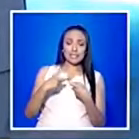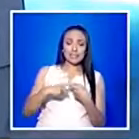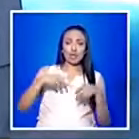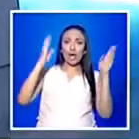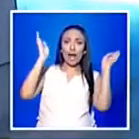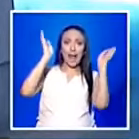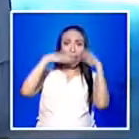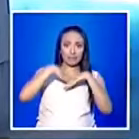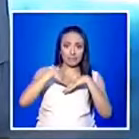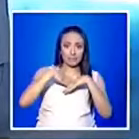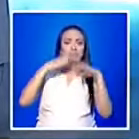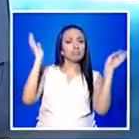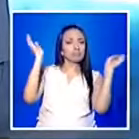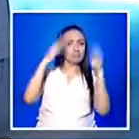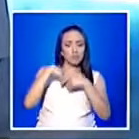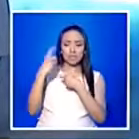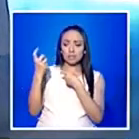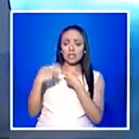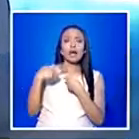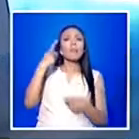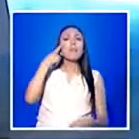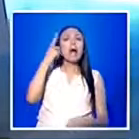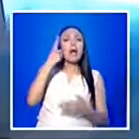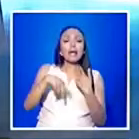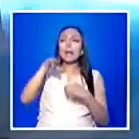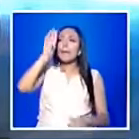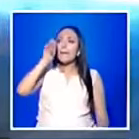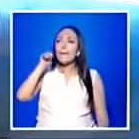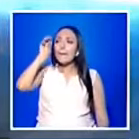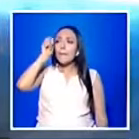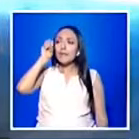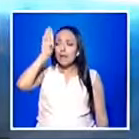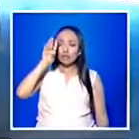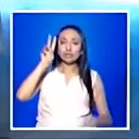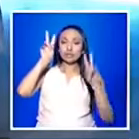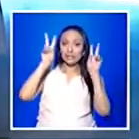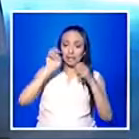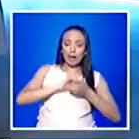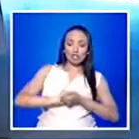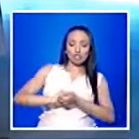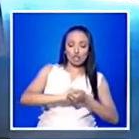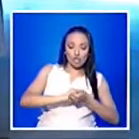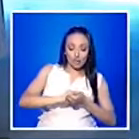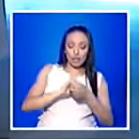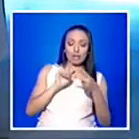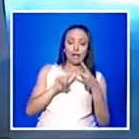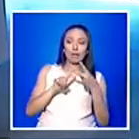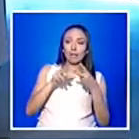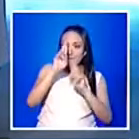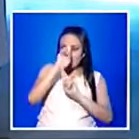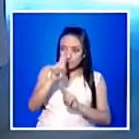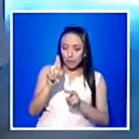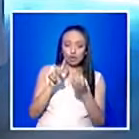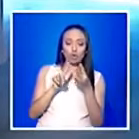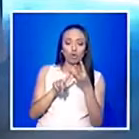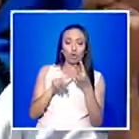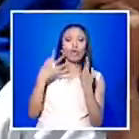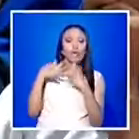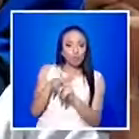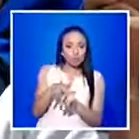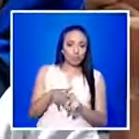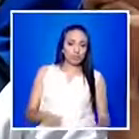gratuita para realizar cortometrajes sobre temas de solidaridad, respeto e inclusión.